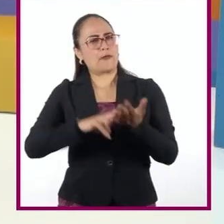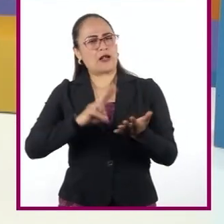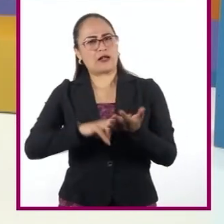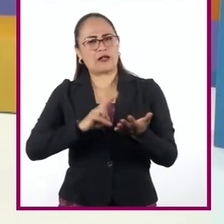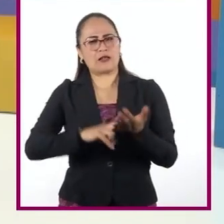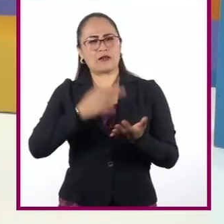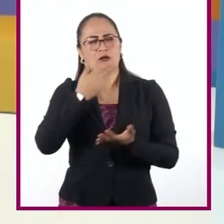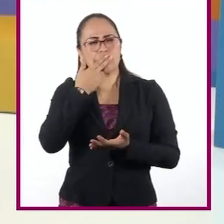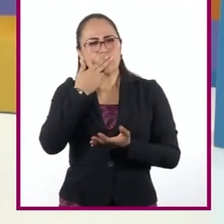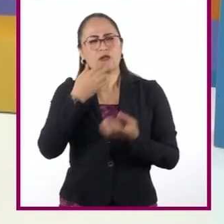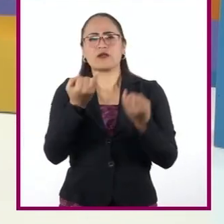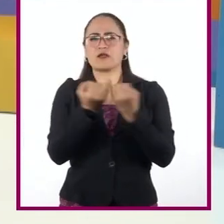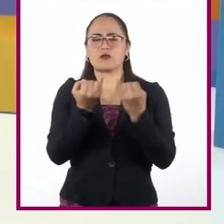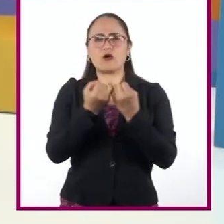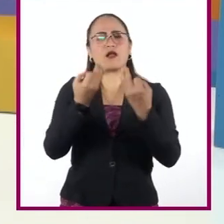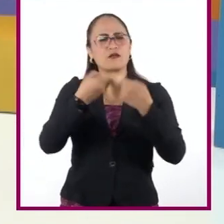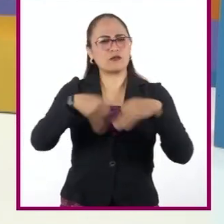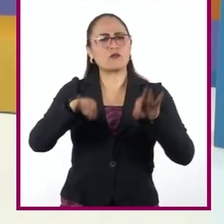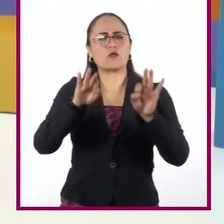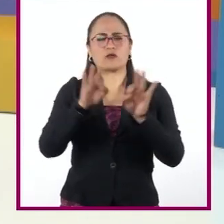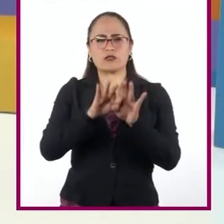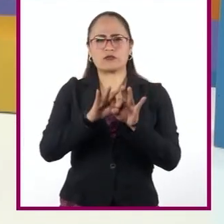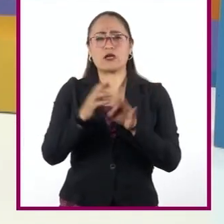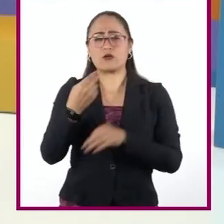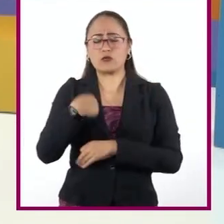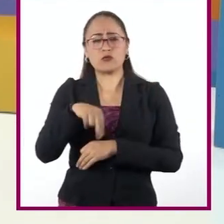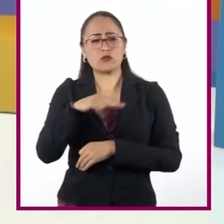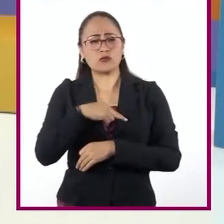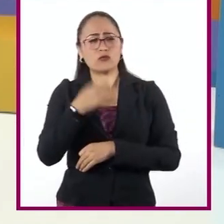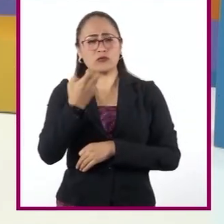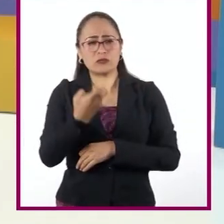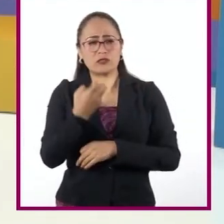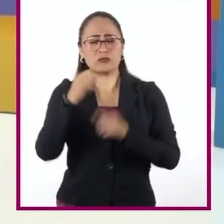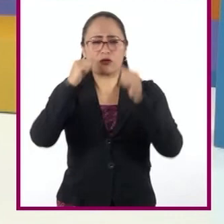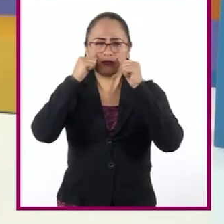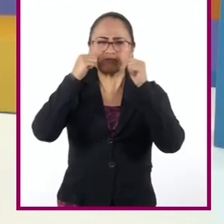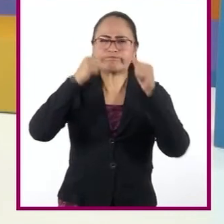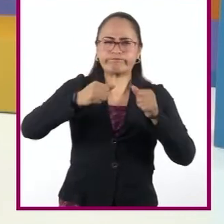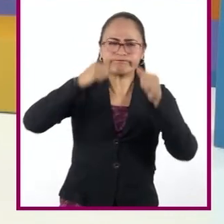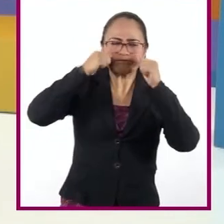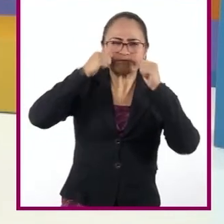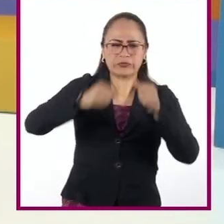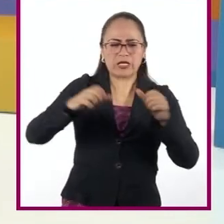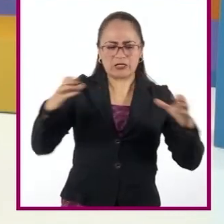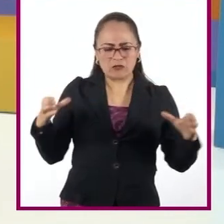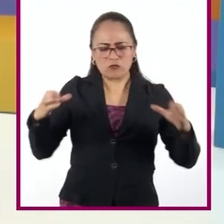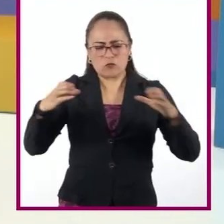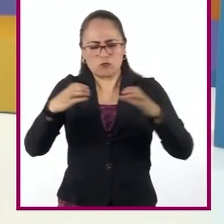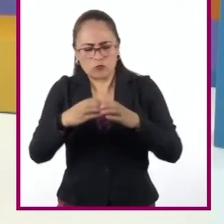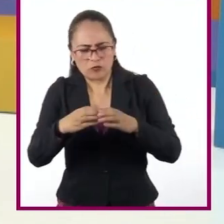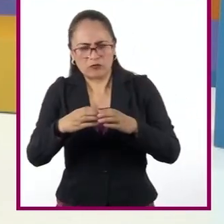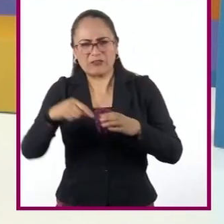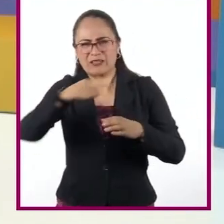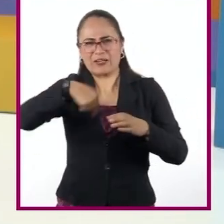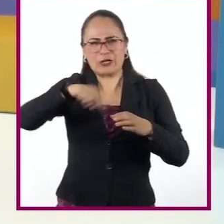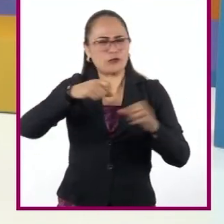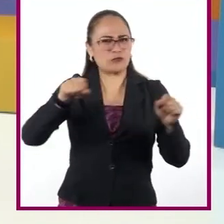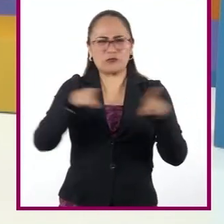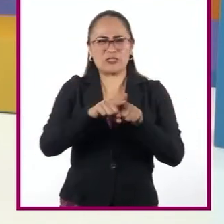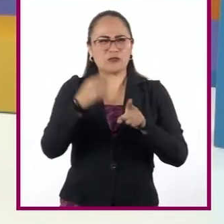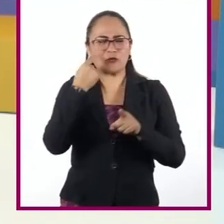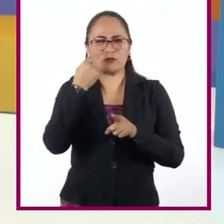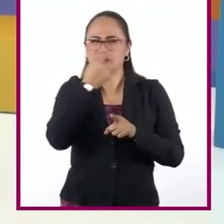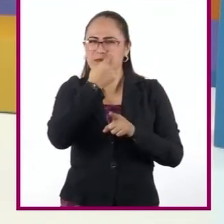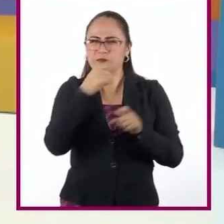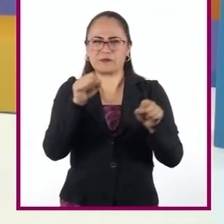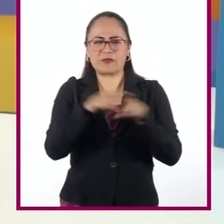de su importancia. Si esto lo tomáramos en cuenta diferentes personas dentro de nuestra localidad, sería diferente